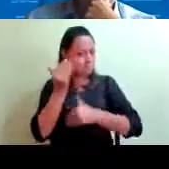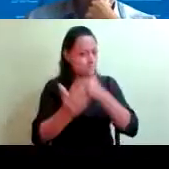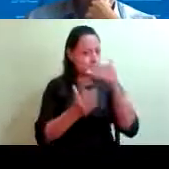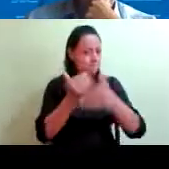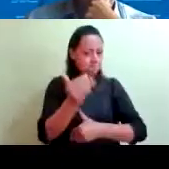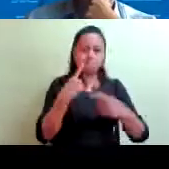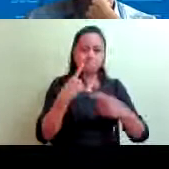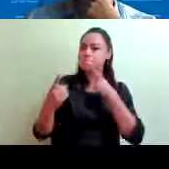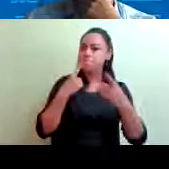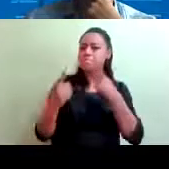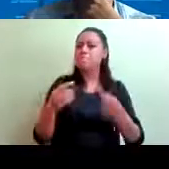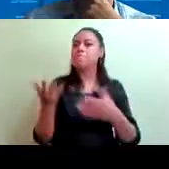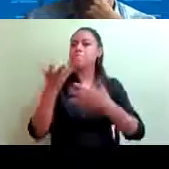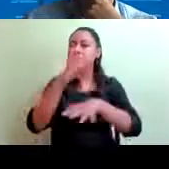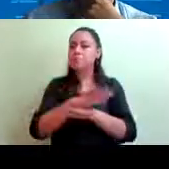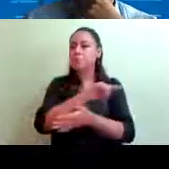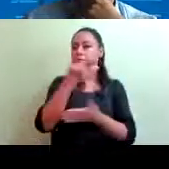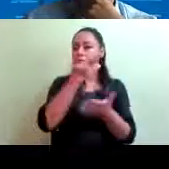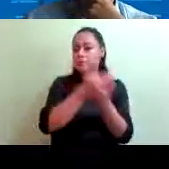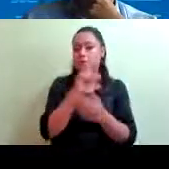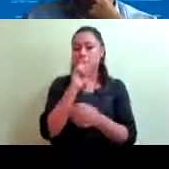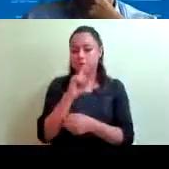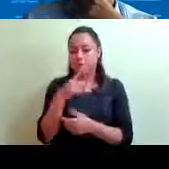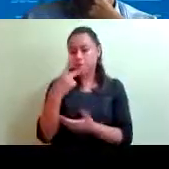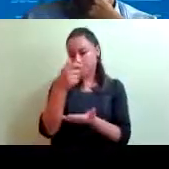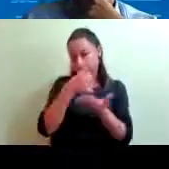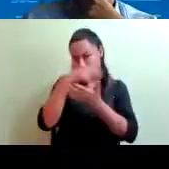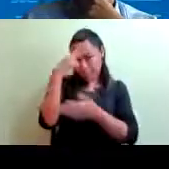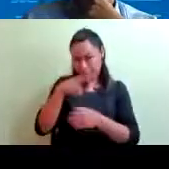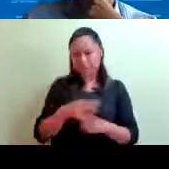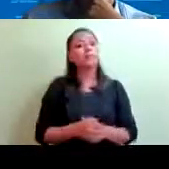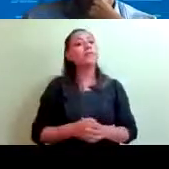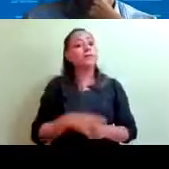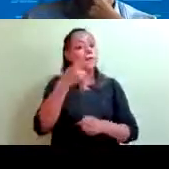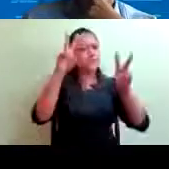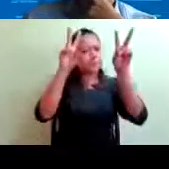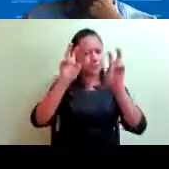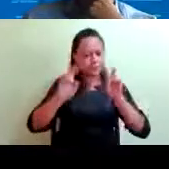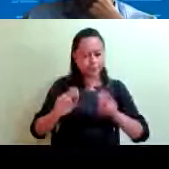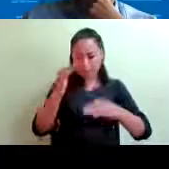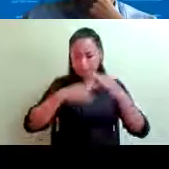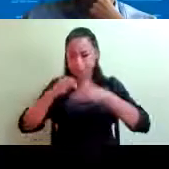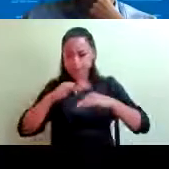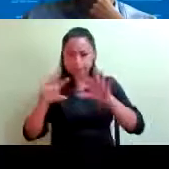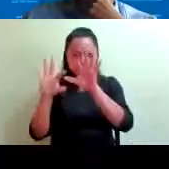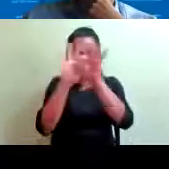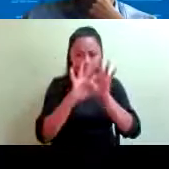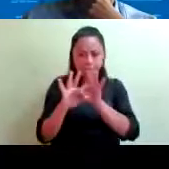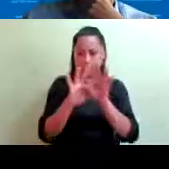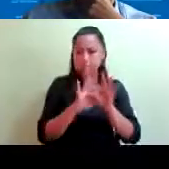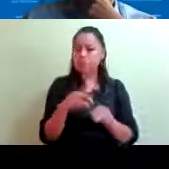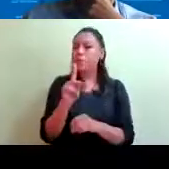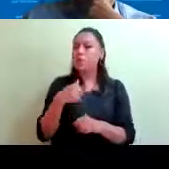nueva ley de agua, ¿no?, de la ciudad. Y estos temas están muy interrelacionados, pero voy a tocar tres